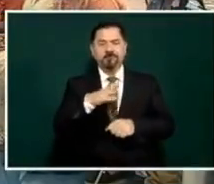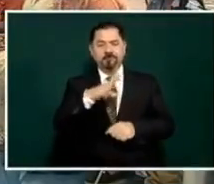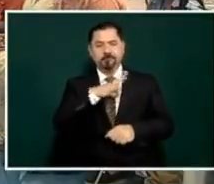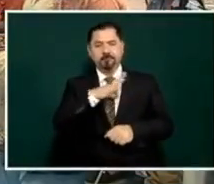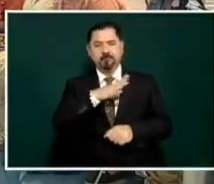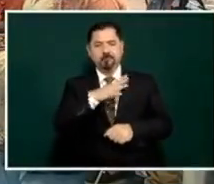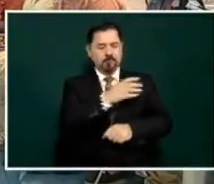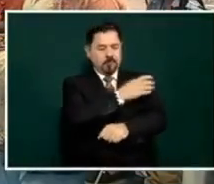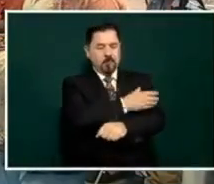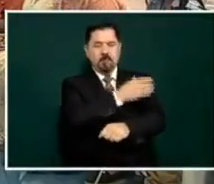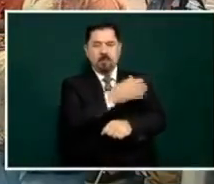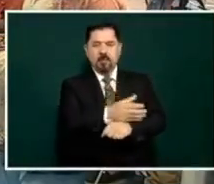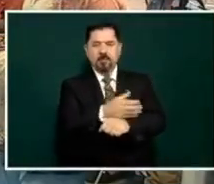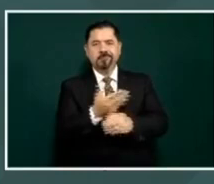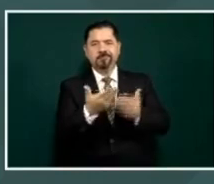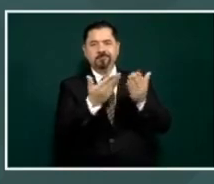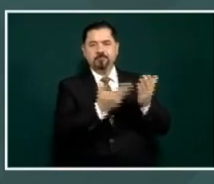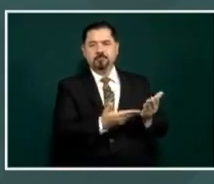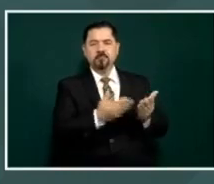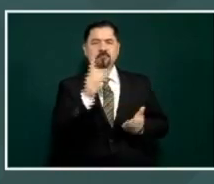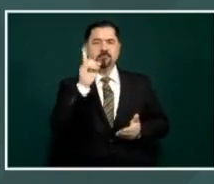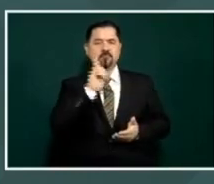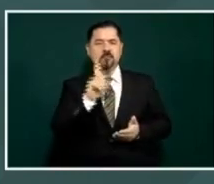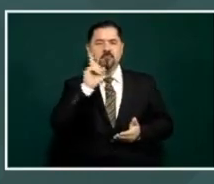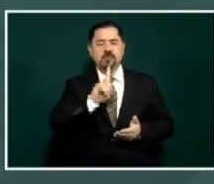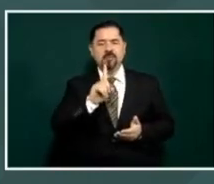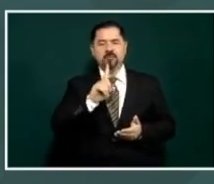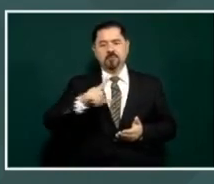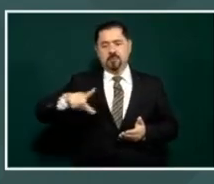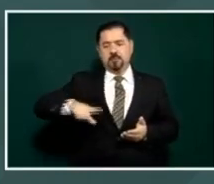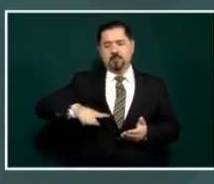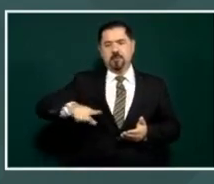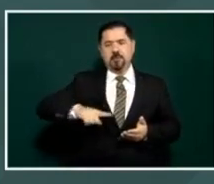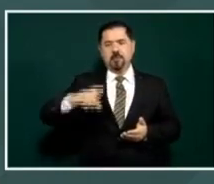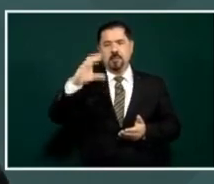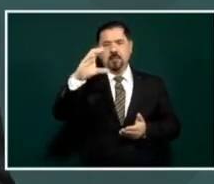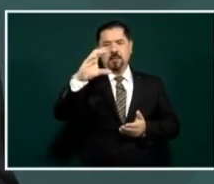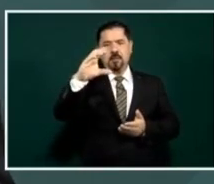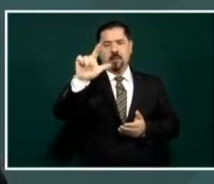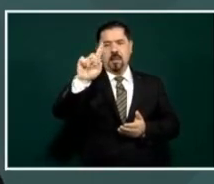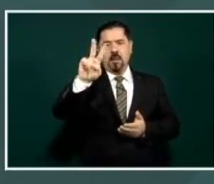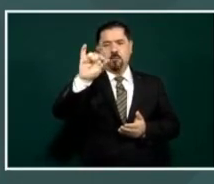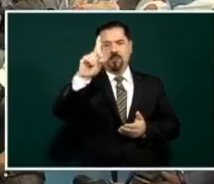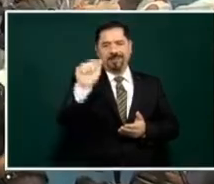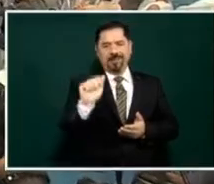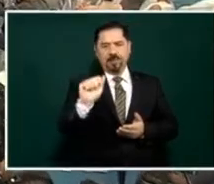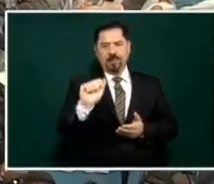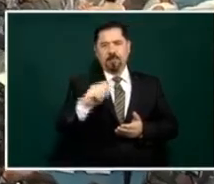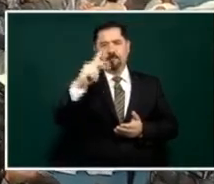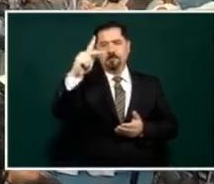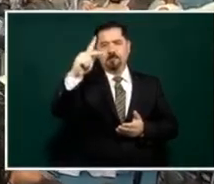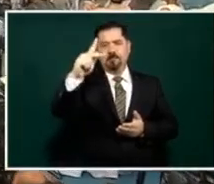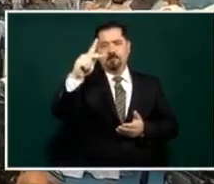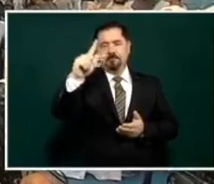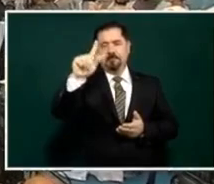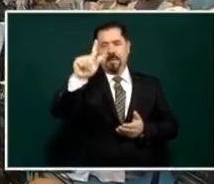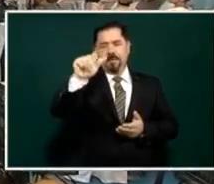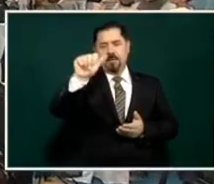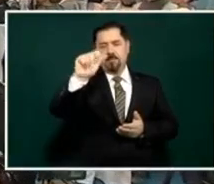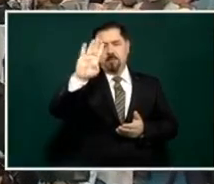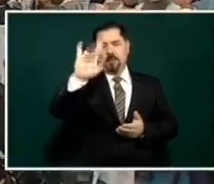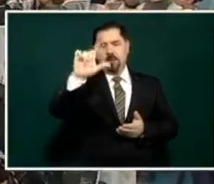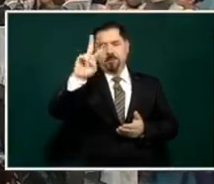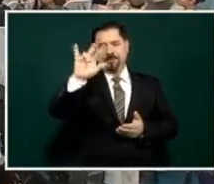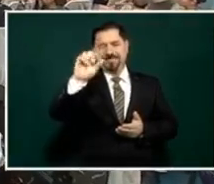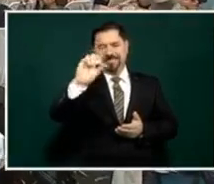desplegaron 11.919 efectivos de seguridad de nivel federal, estatal y municipal, de los cuales